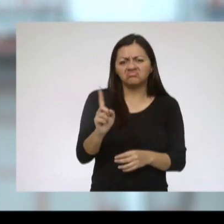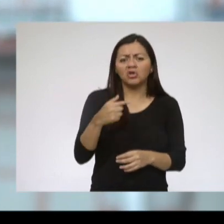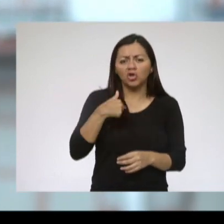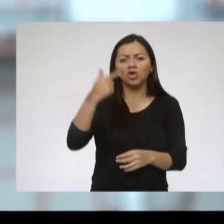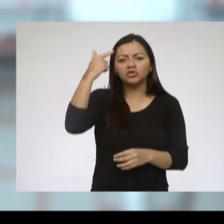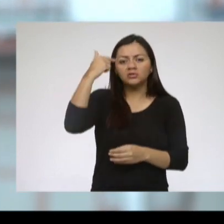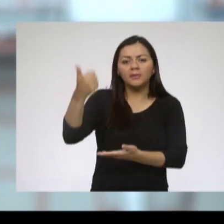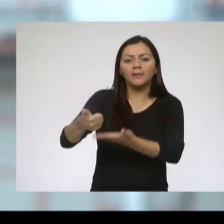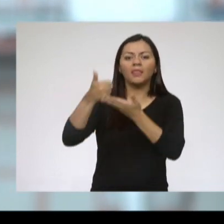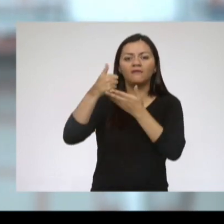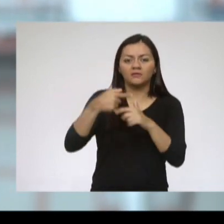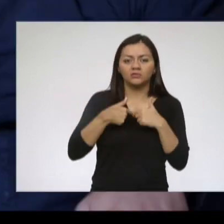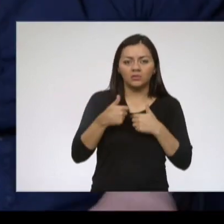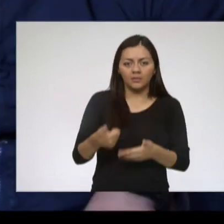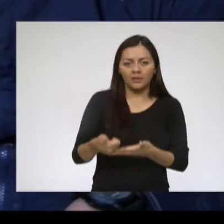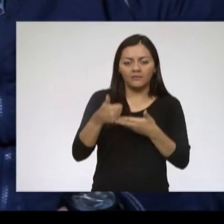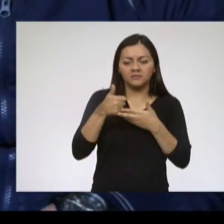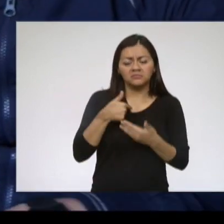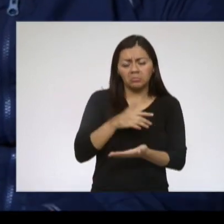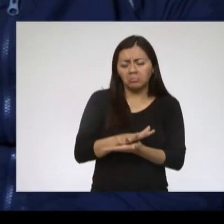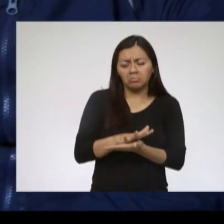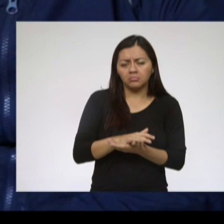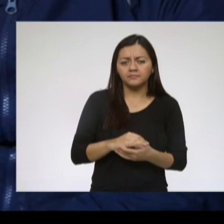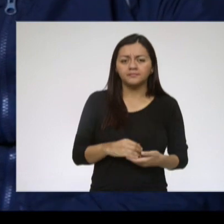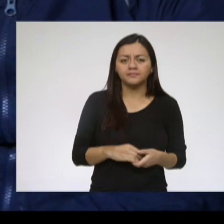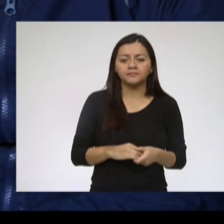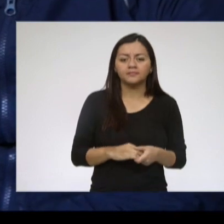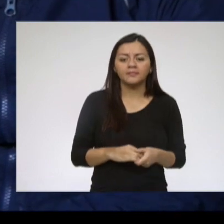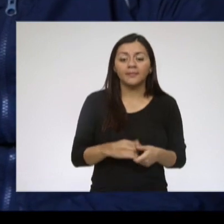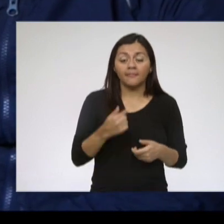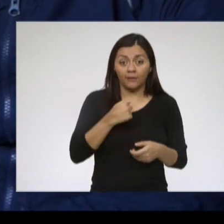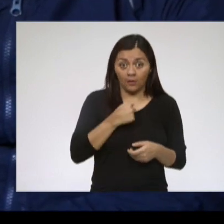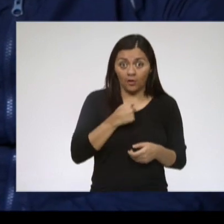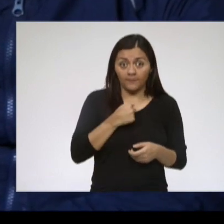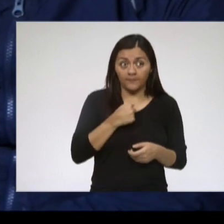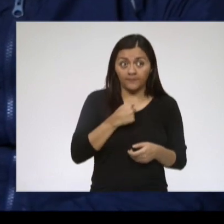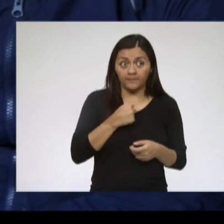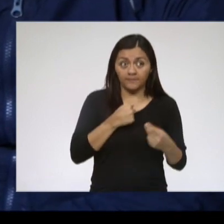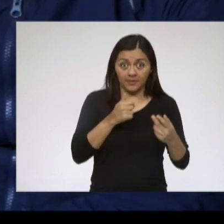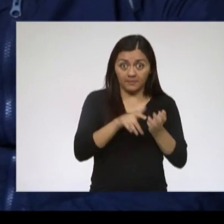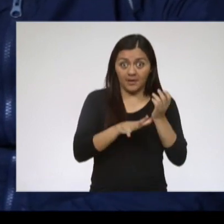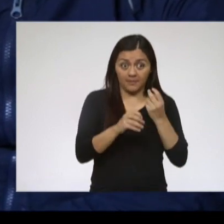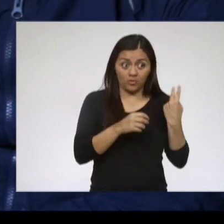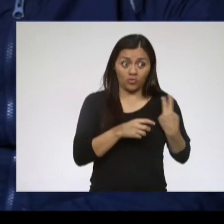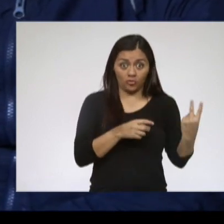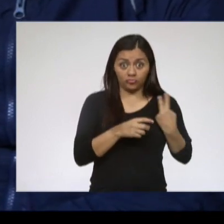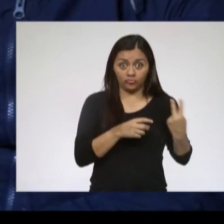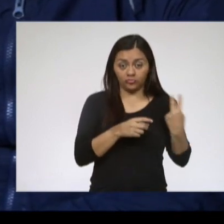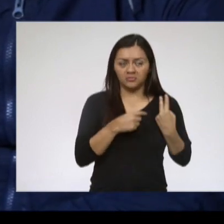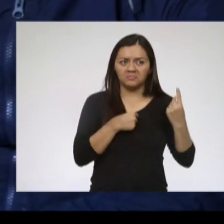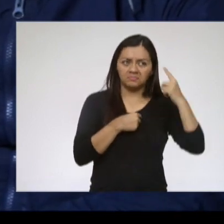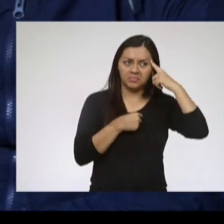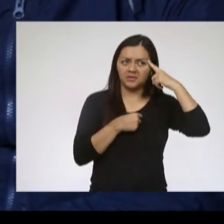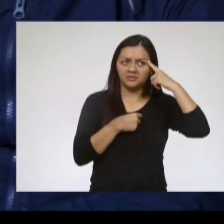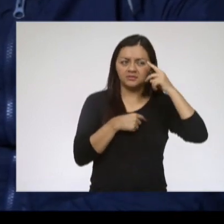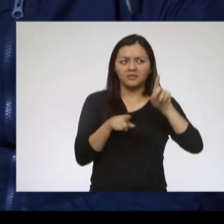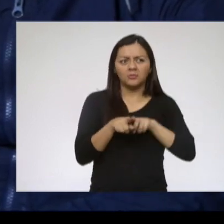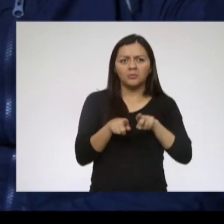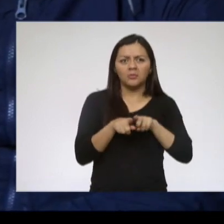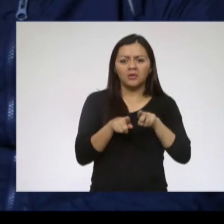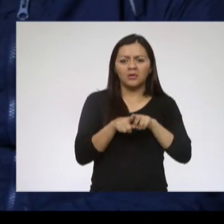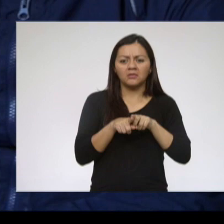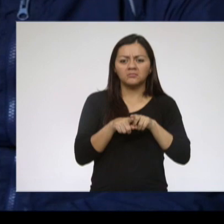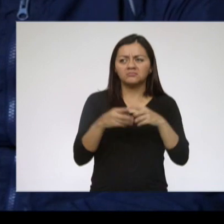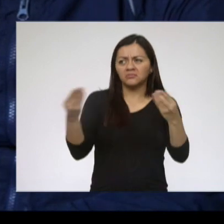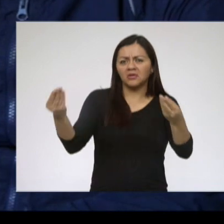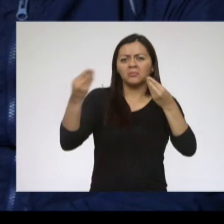bien, tranquilo. Los dos pensamos que se fueron, como dije, para darnos